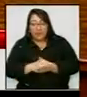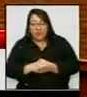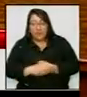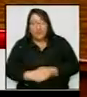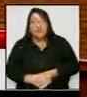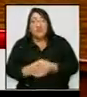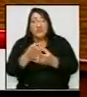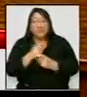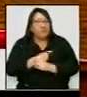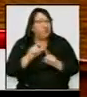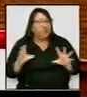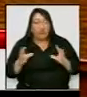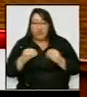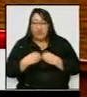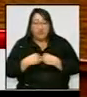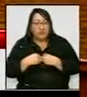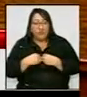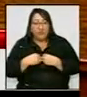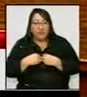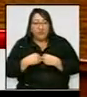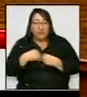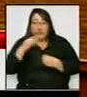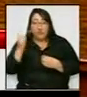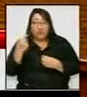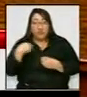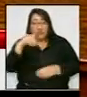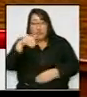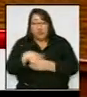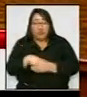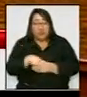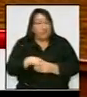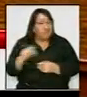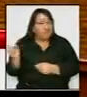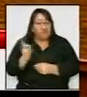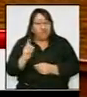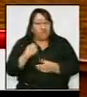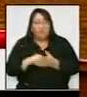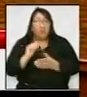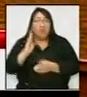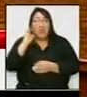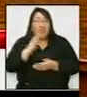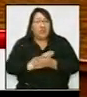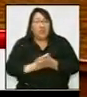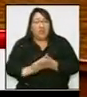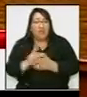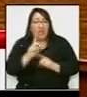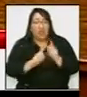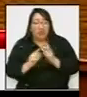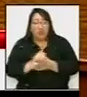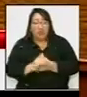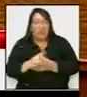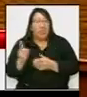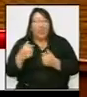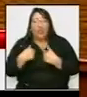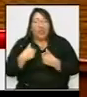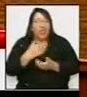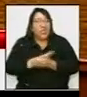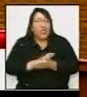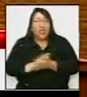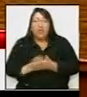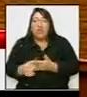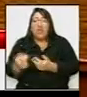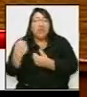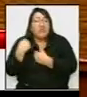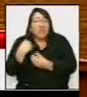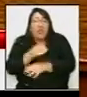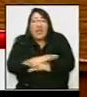decidimos no acatar, en primer lugar nuestro voto no está sujeto a mandato imperativo alguno y no tenemos ninguna